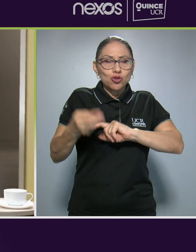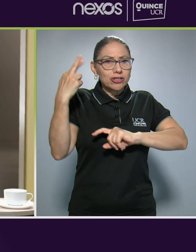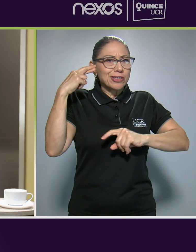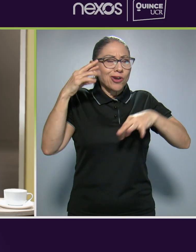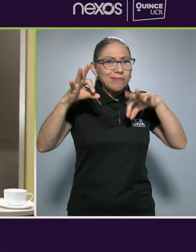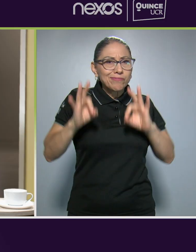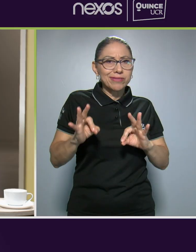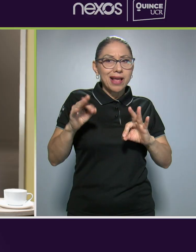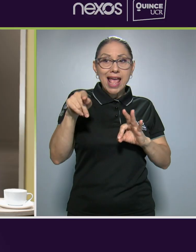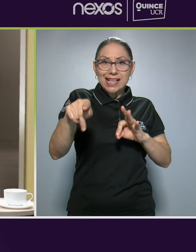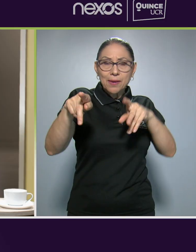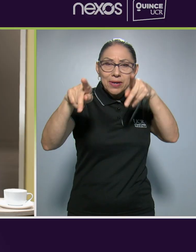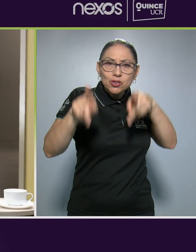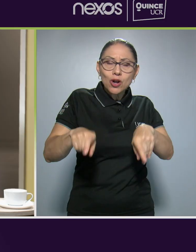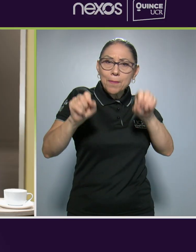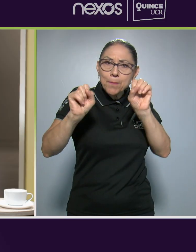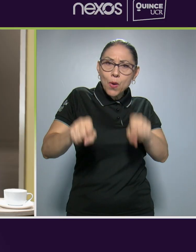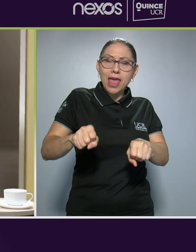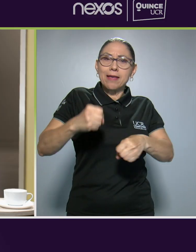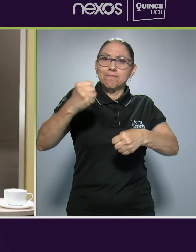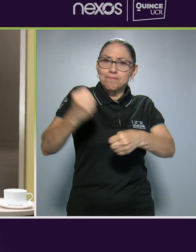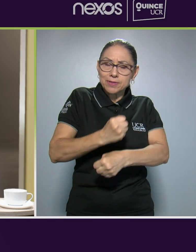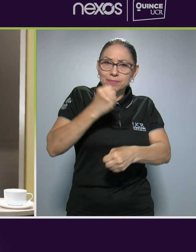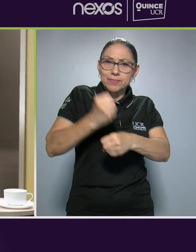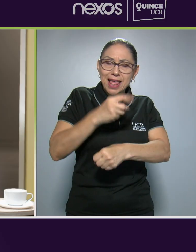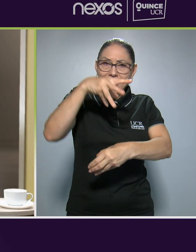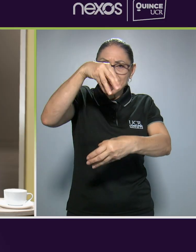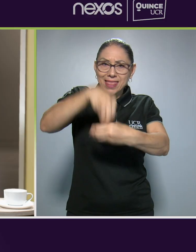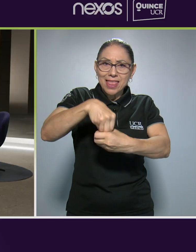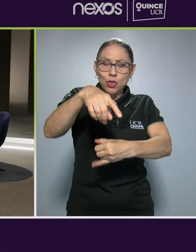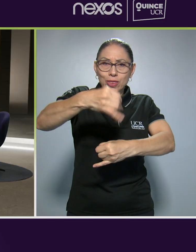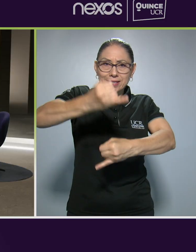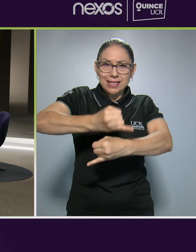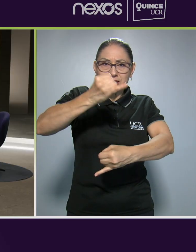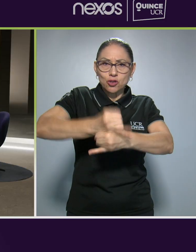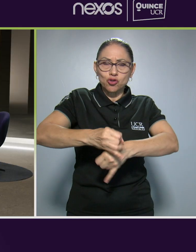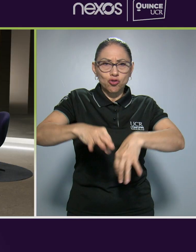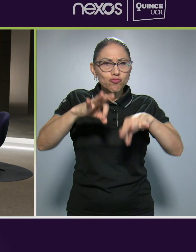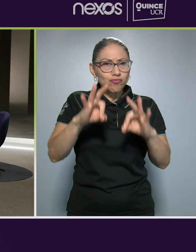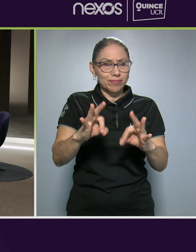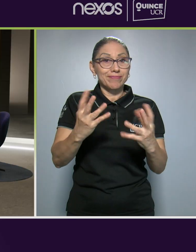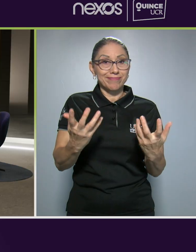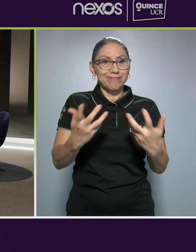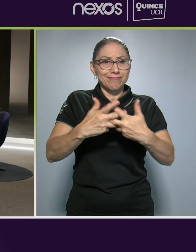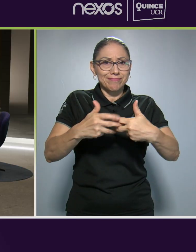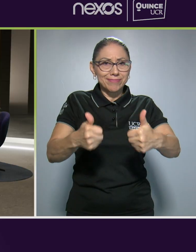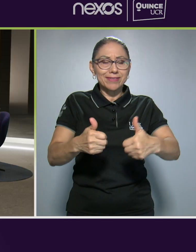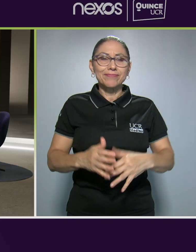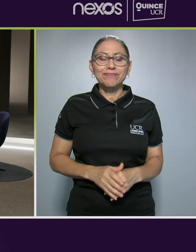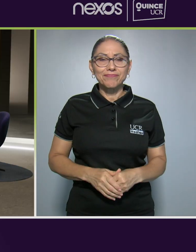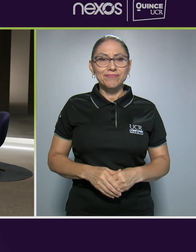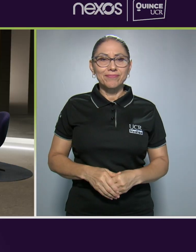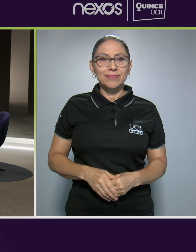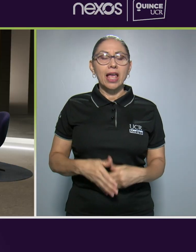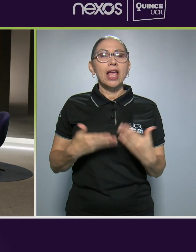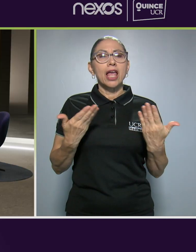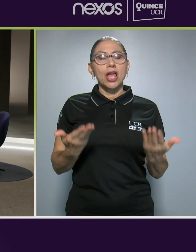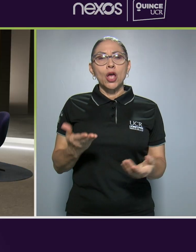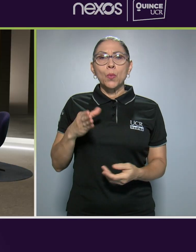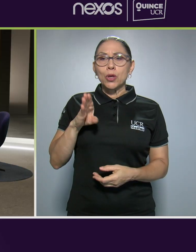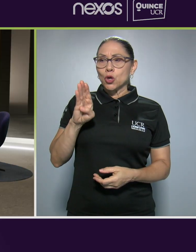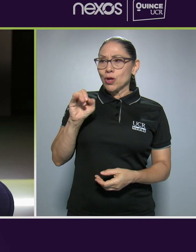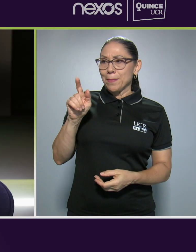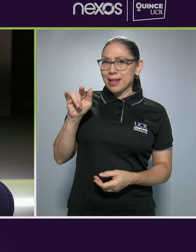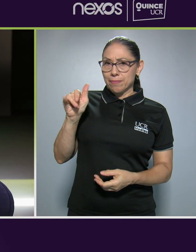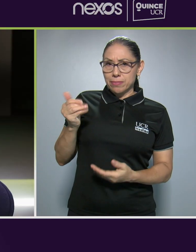pueda ejercer sus funciones de manera efectiva y ejecutiva, ¿no? Claro, y bueno, doña Vilvia, aquí es muy